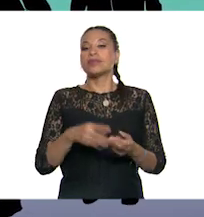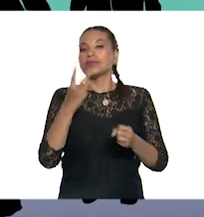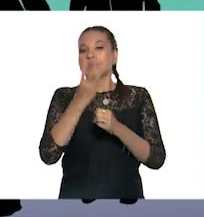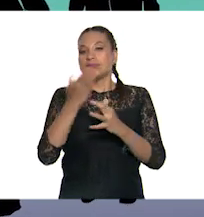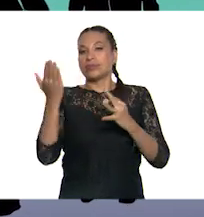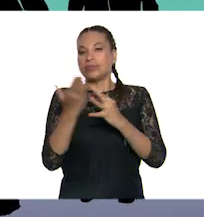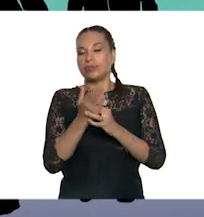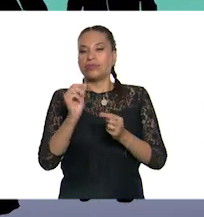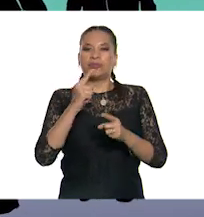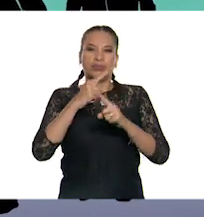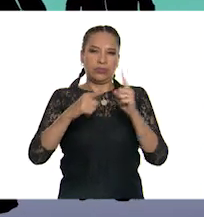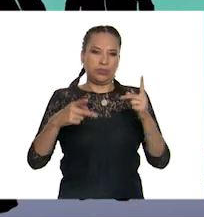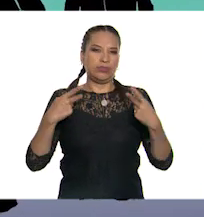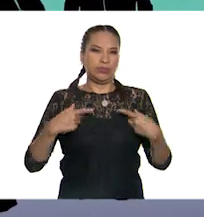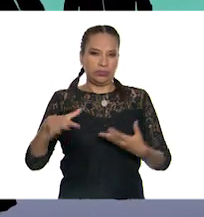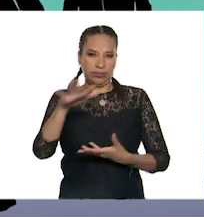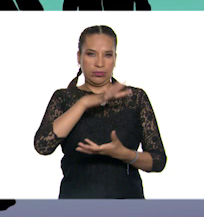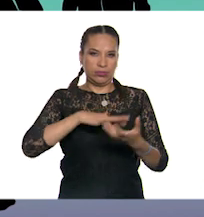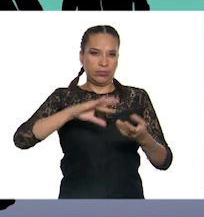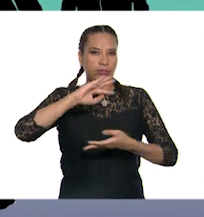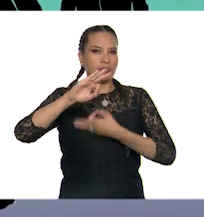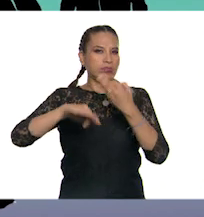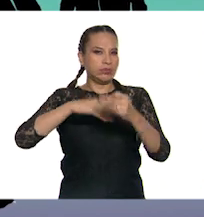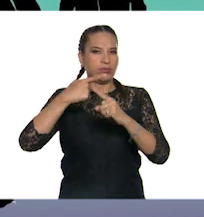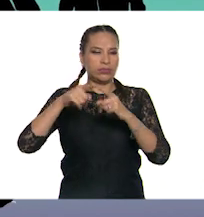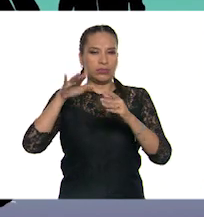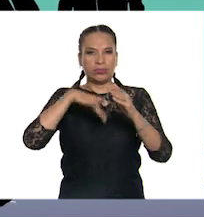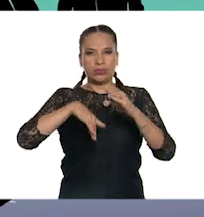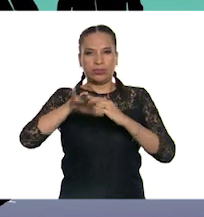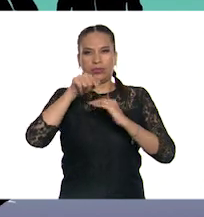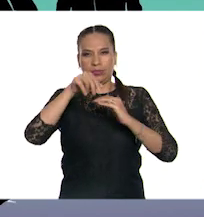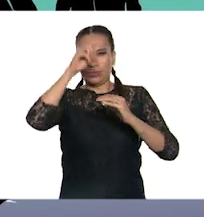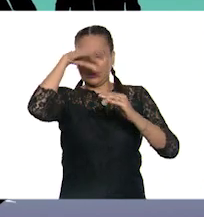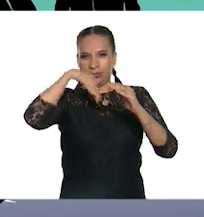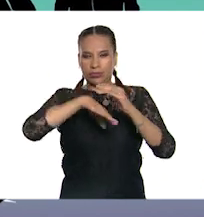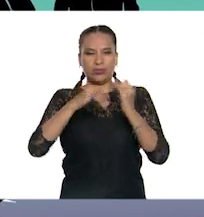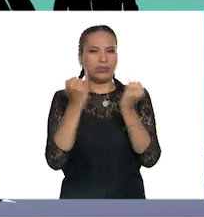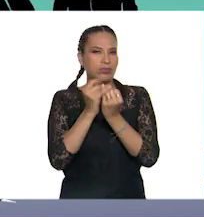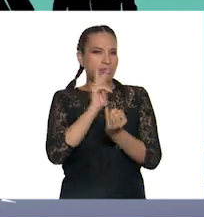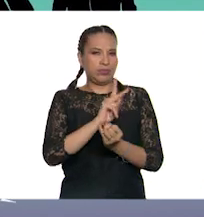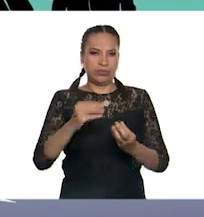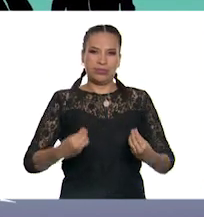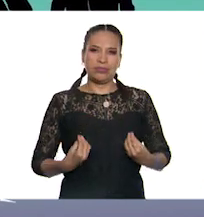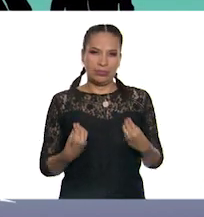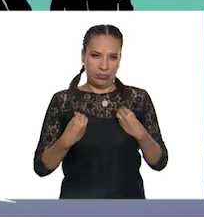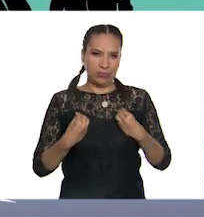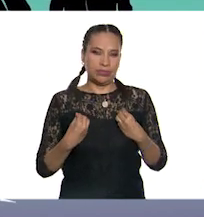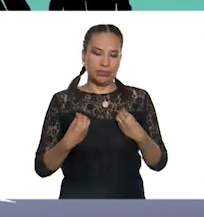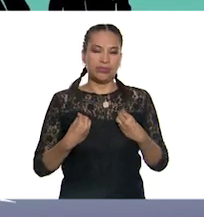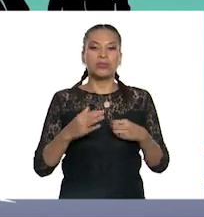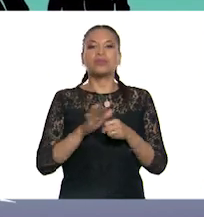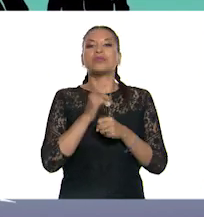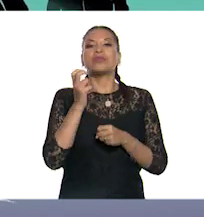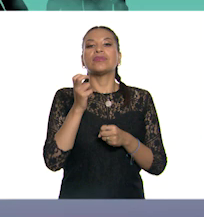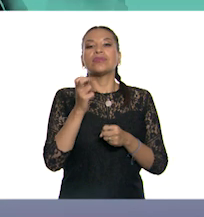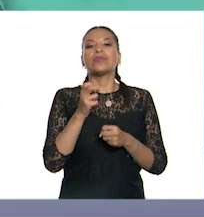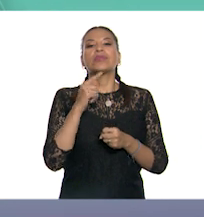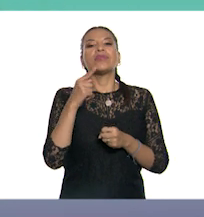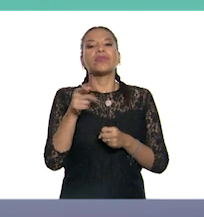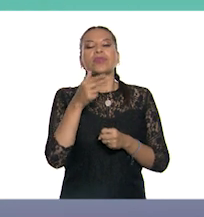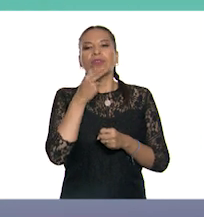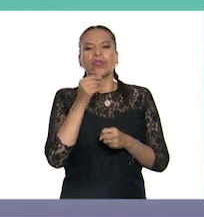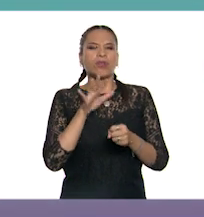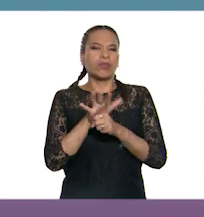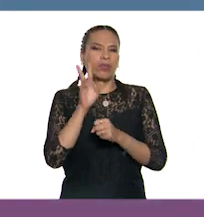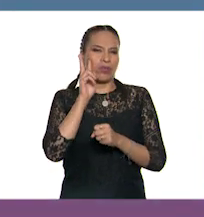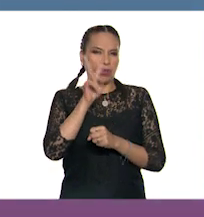tercera parte o una mitad de las poblaciones de todos los minerales de la República viven en idéntica vida. Por lo mismo, el tipo es